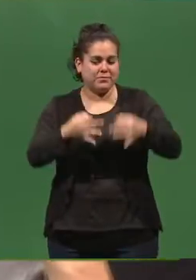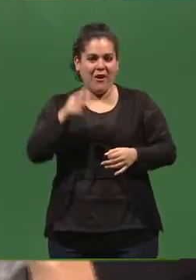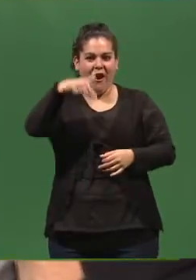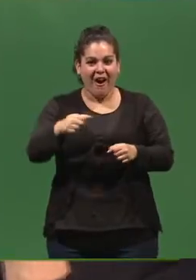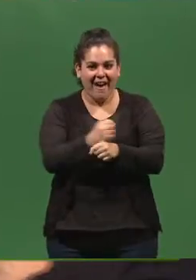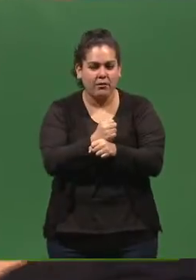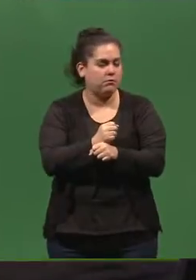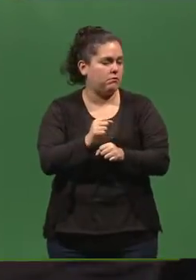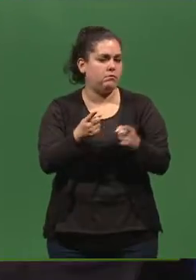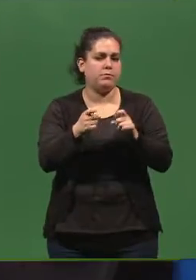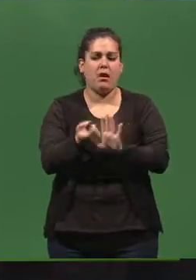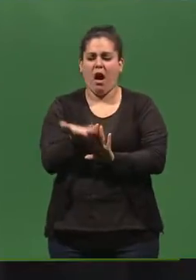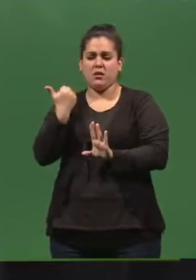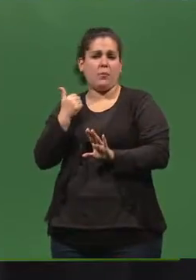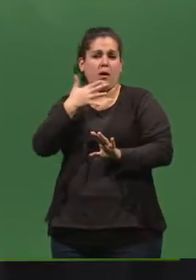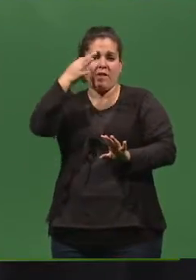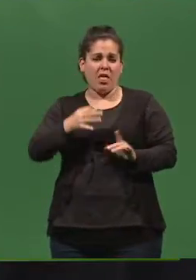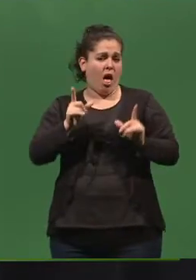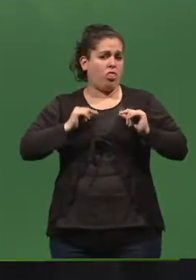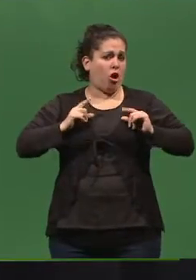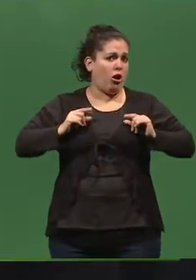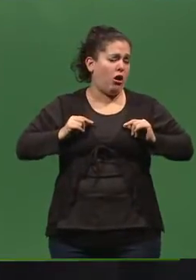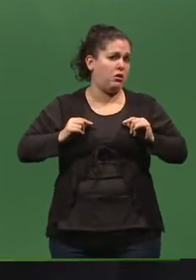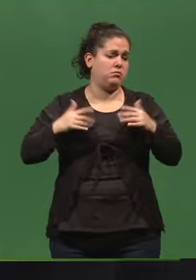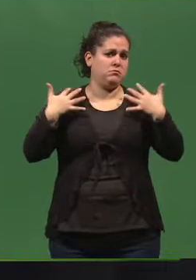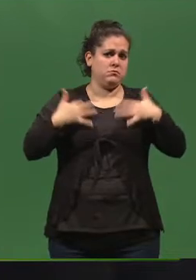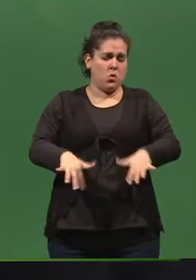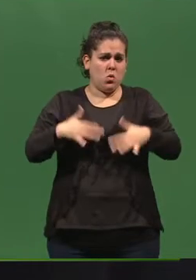ayer. Nosotros no podemos esperar, el dolor no espera